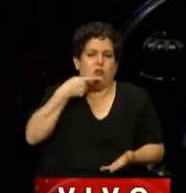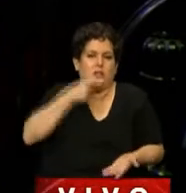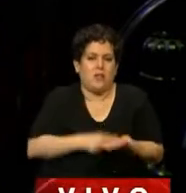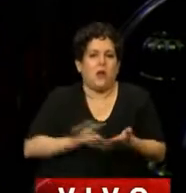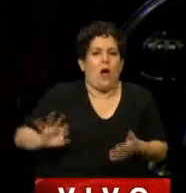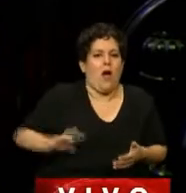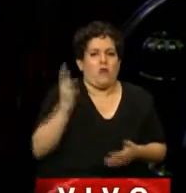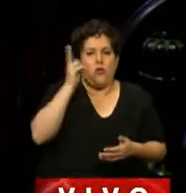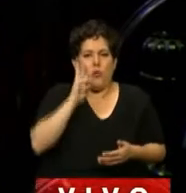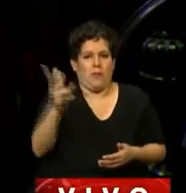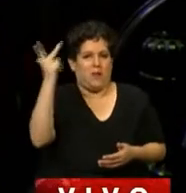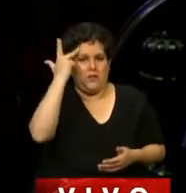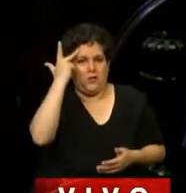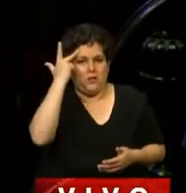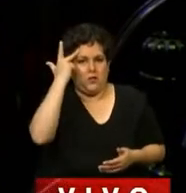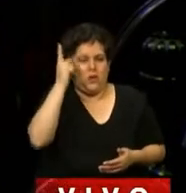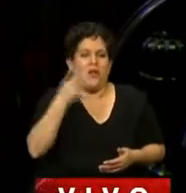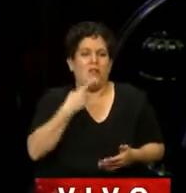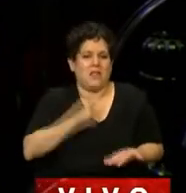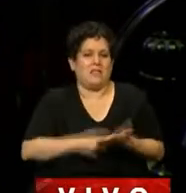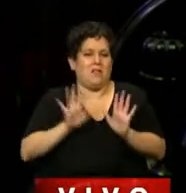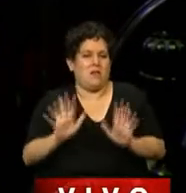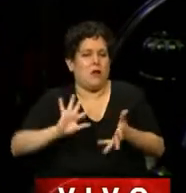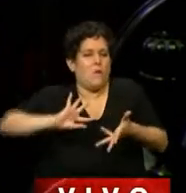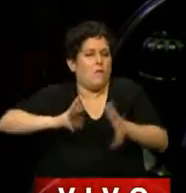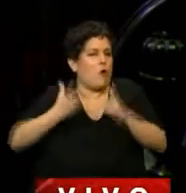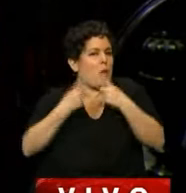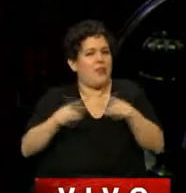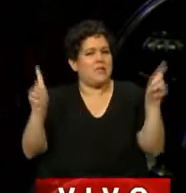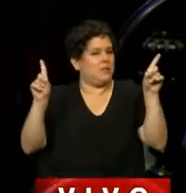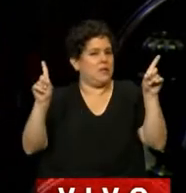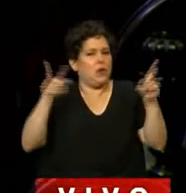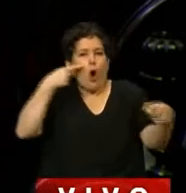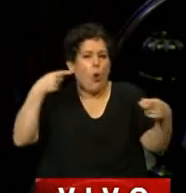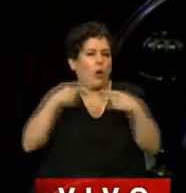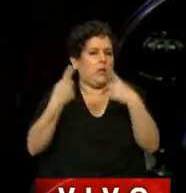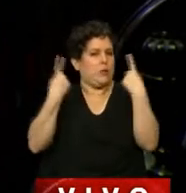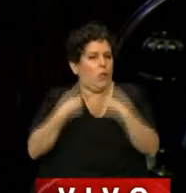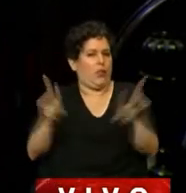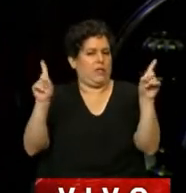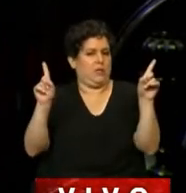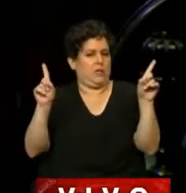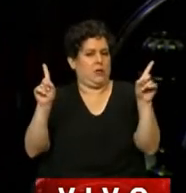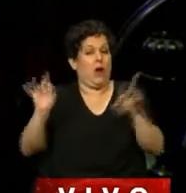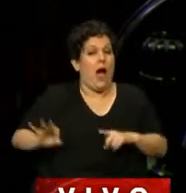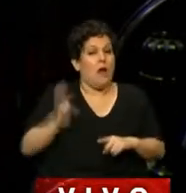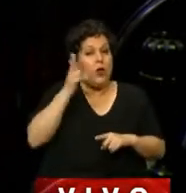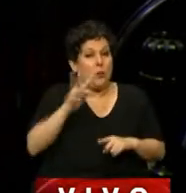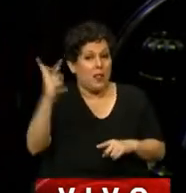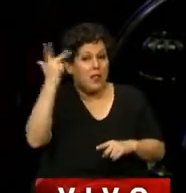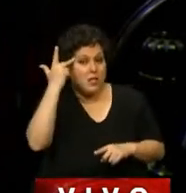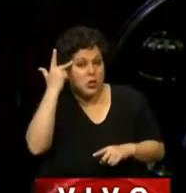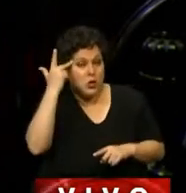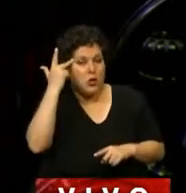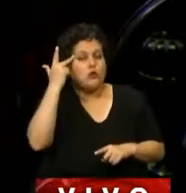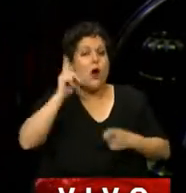el 2018, con otra forma y otros objetivos. En el 2018,